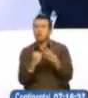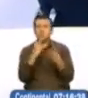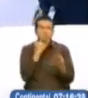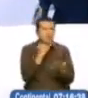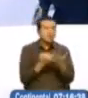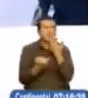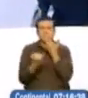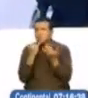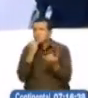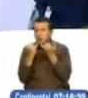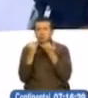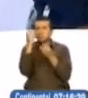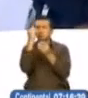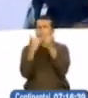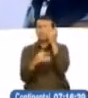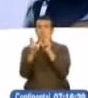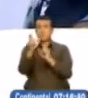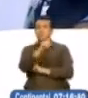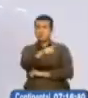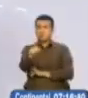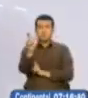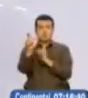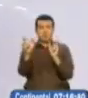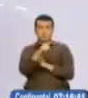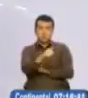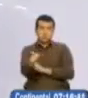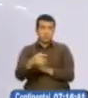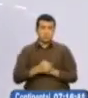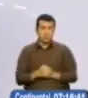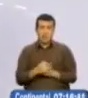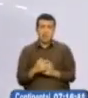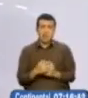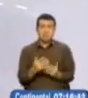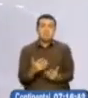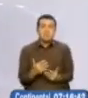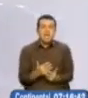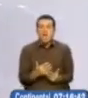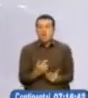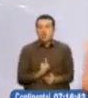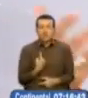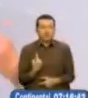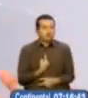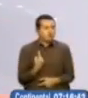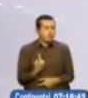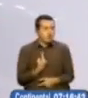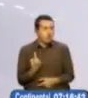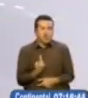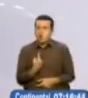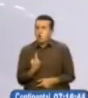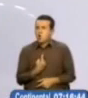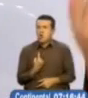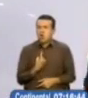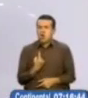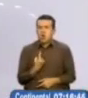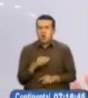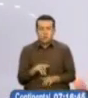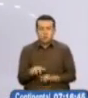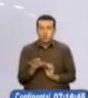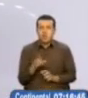toda la sociedad completa, ¿no? Son personas completamente inseguras, solas, que están enfrentadas a una máquina